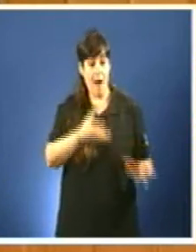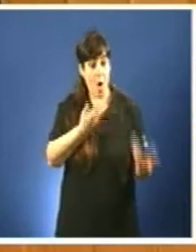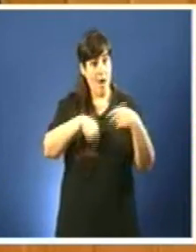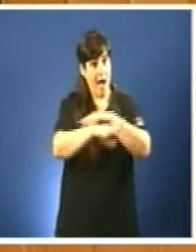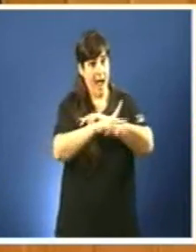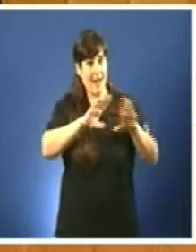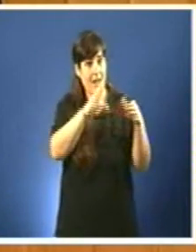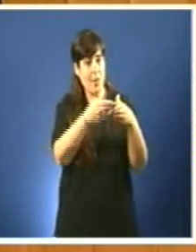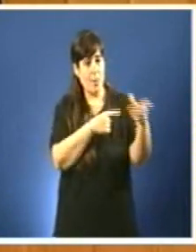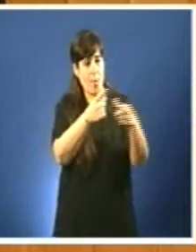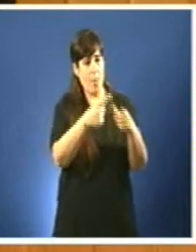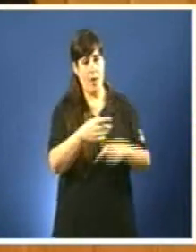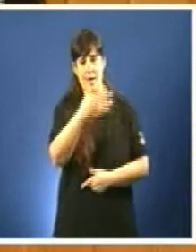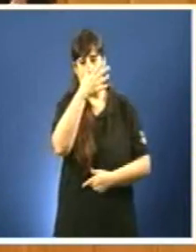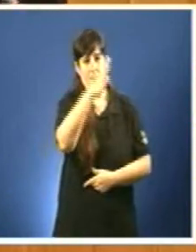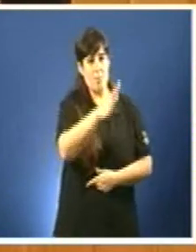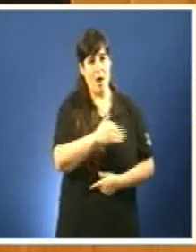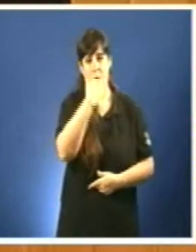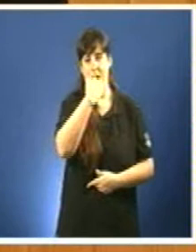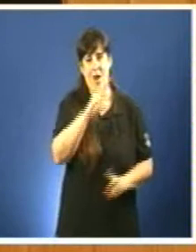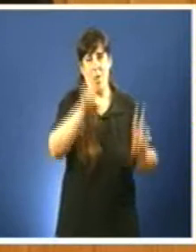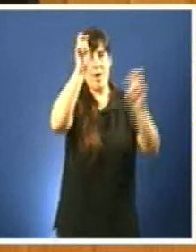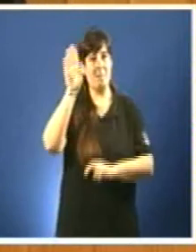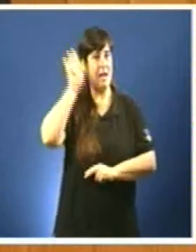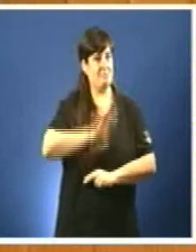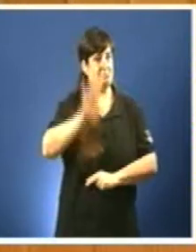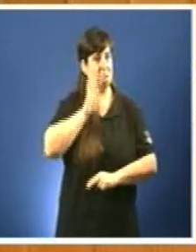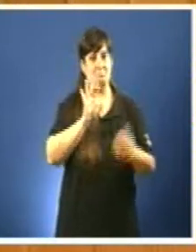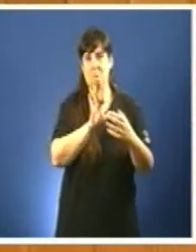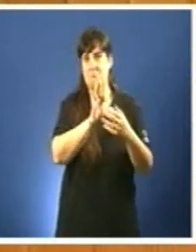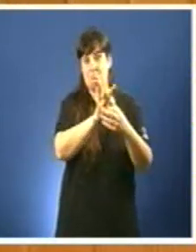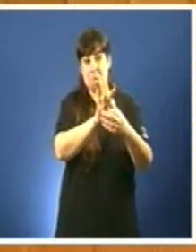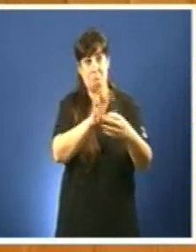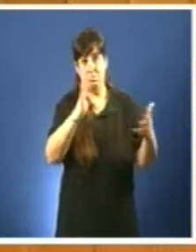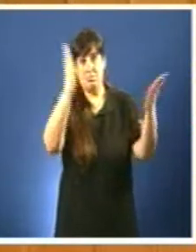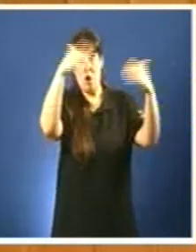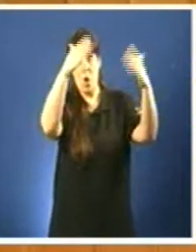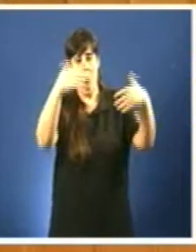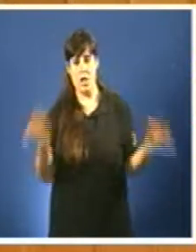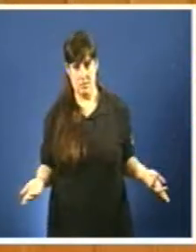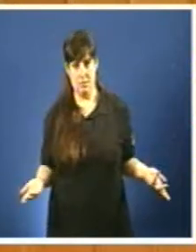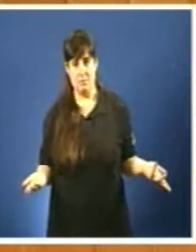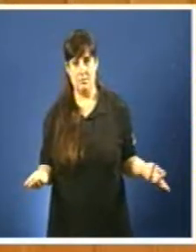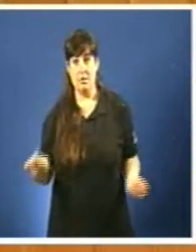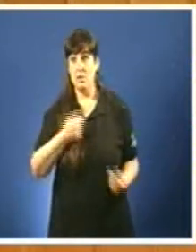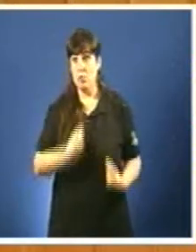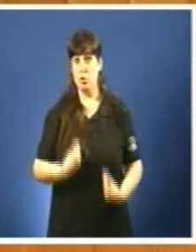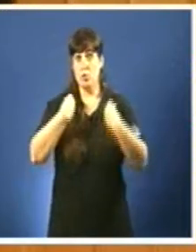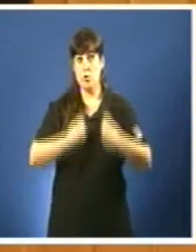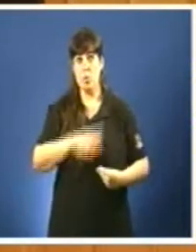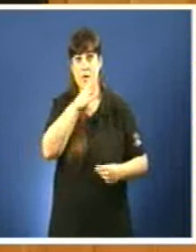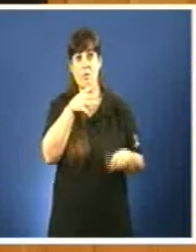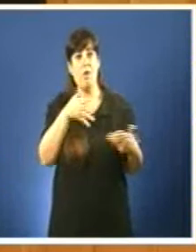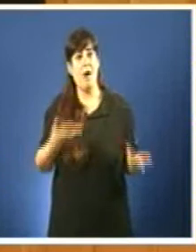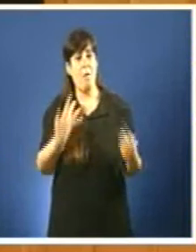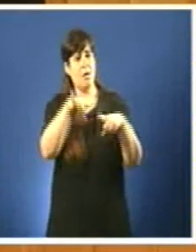de Presuntos Delitos relacionados coa corrupción. E cando queira discutimos o que é corrupción ou non. Pero, sobre todo, me sorprendeu que a que está caendo que